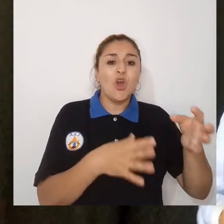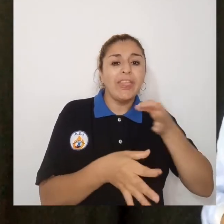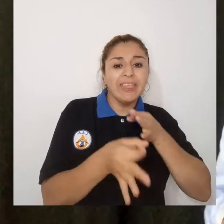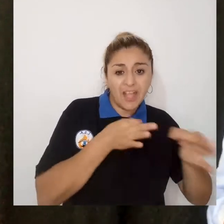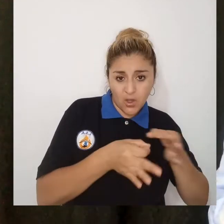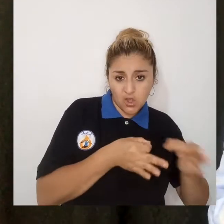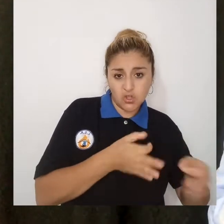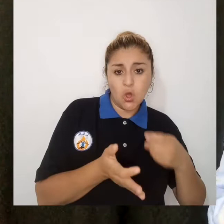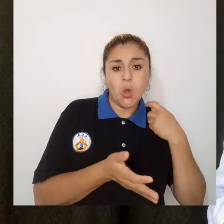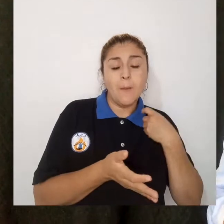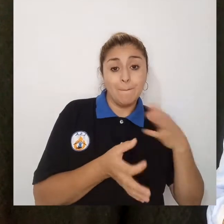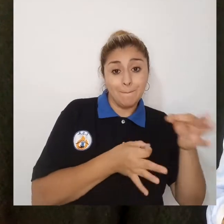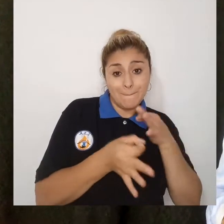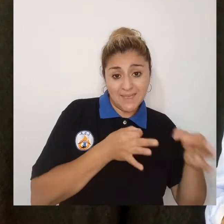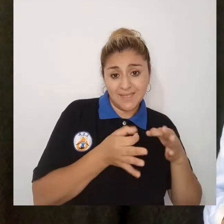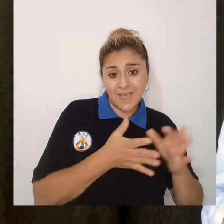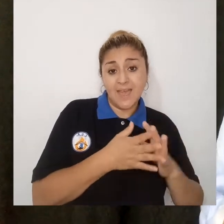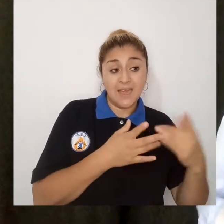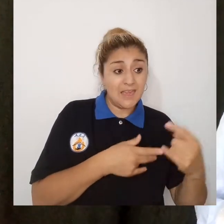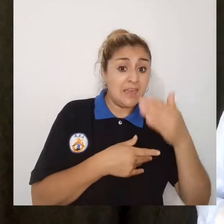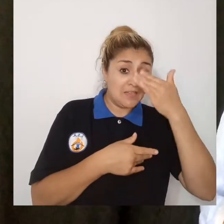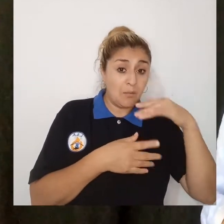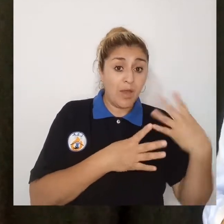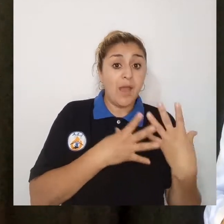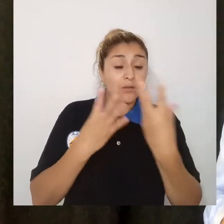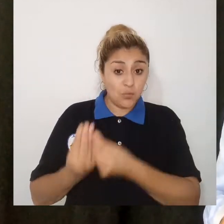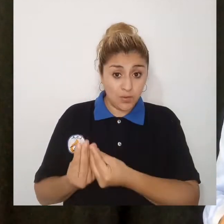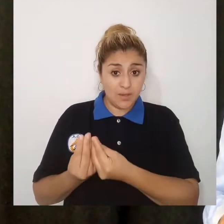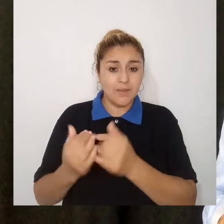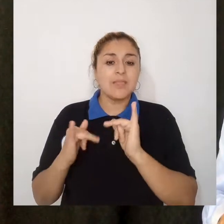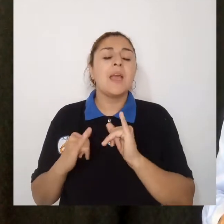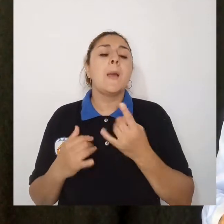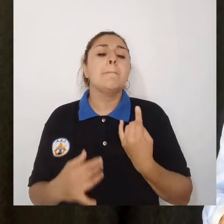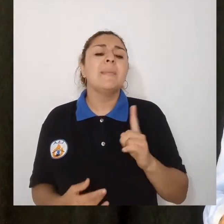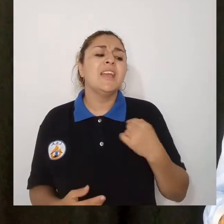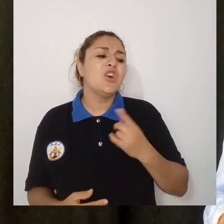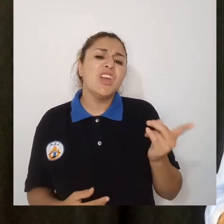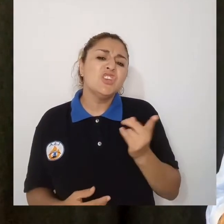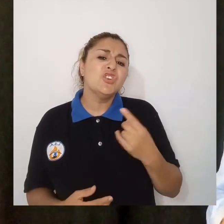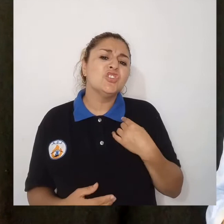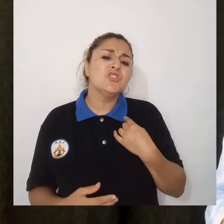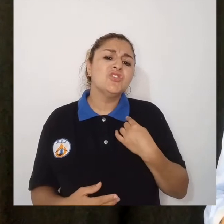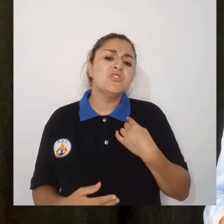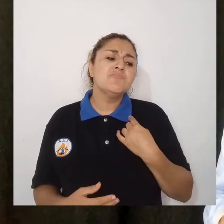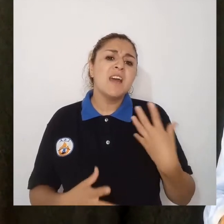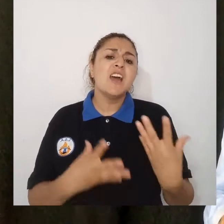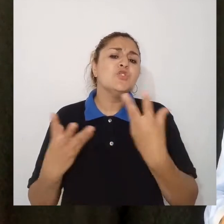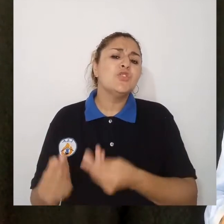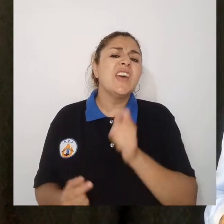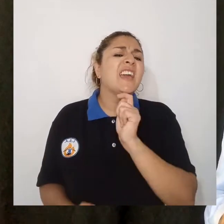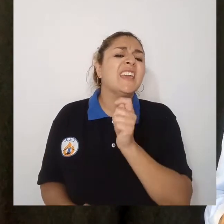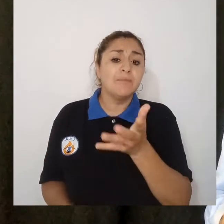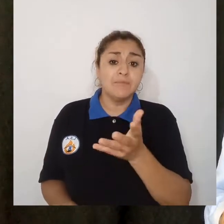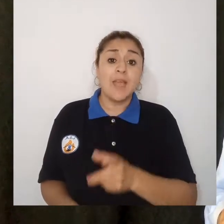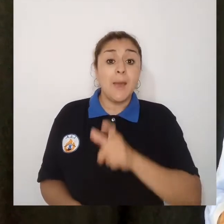participaban de la comunión a los que participaban del pan a los que participaban de las oraciones